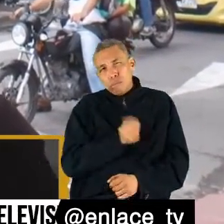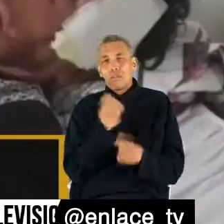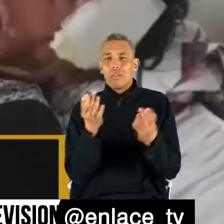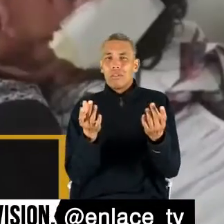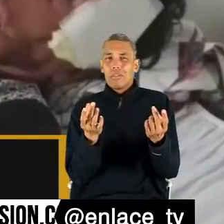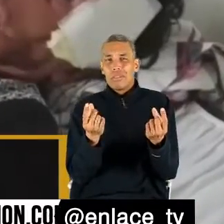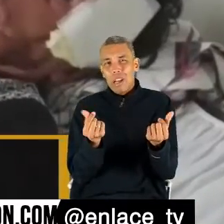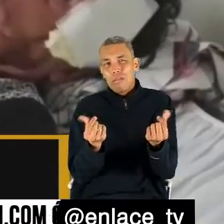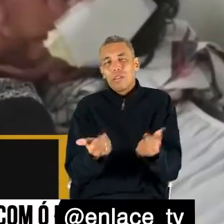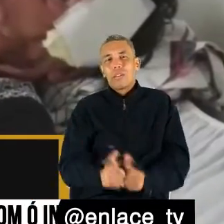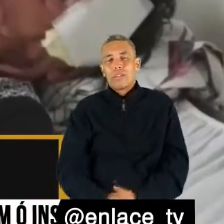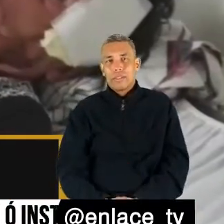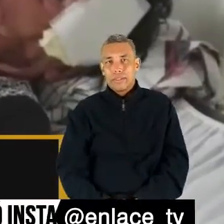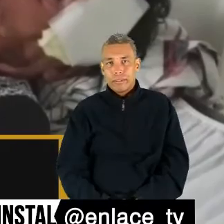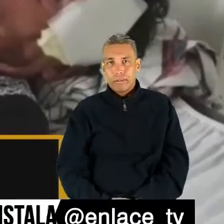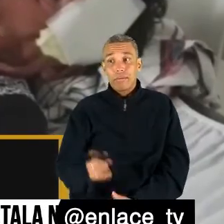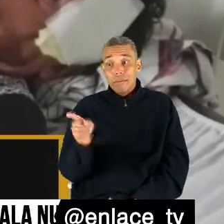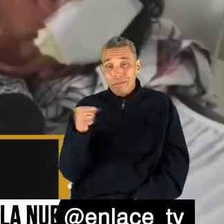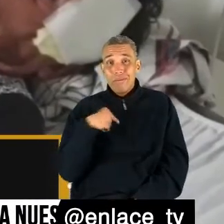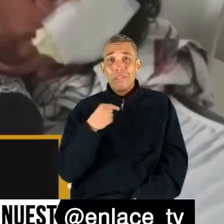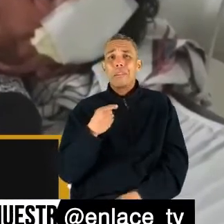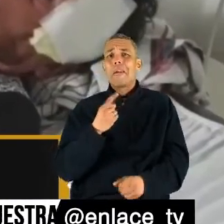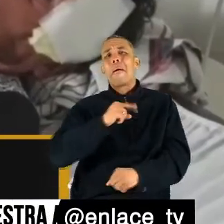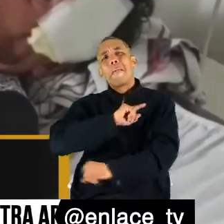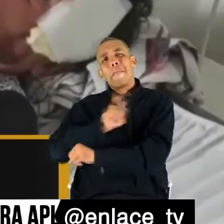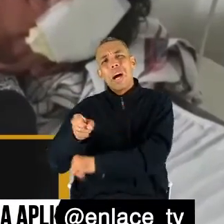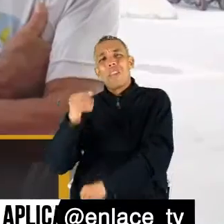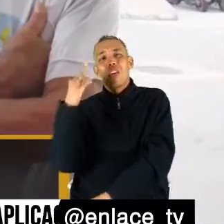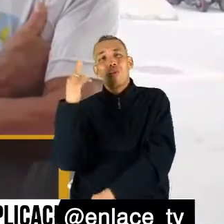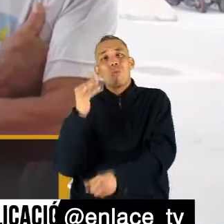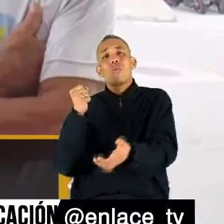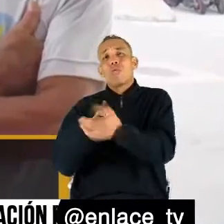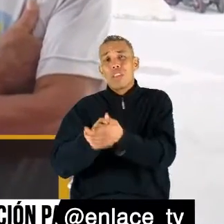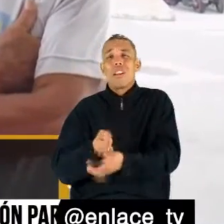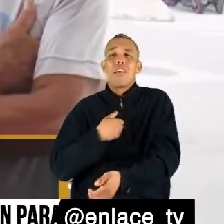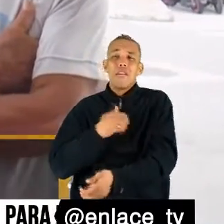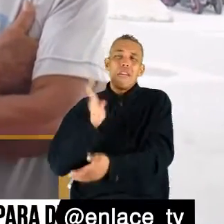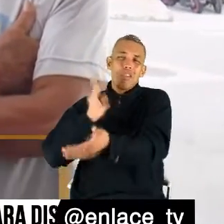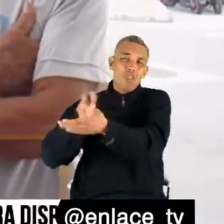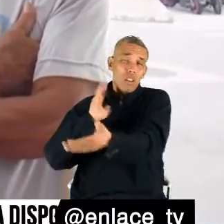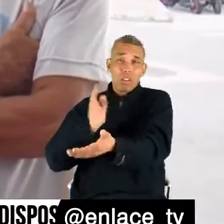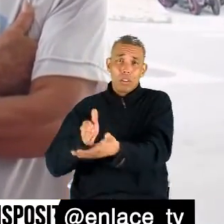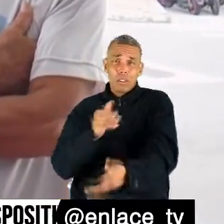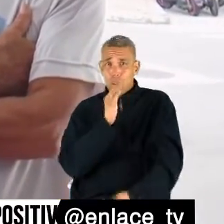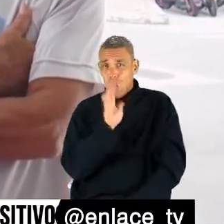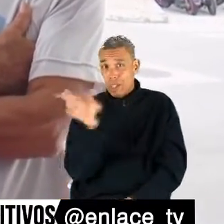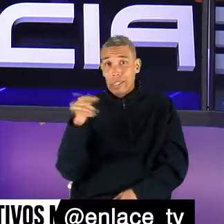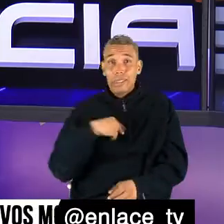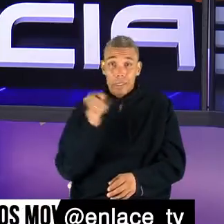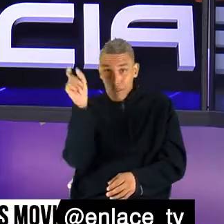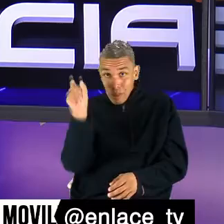urgente. A pesar de las tutelas que ha interpuesto, el paciente no ha logrado su traslado. En la clínica Magdalena sigue su penosa espera.